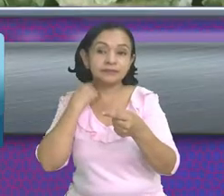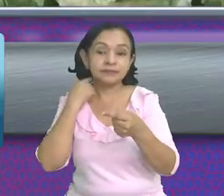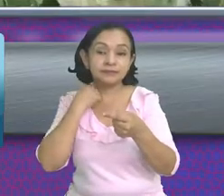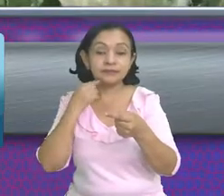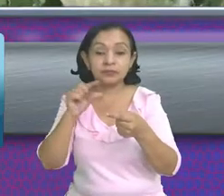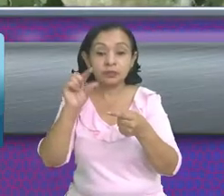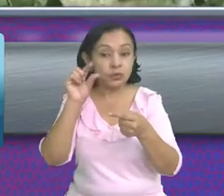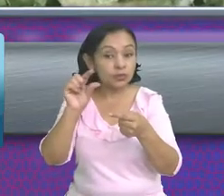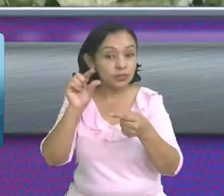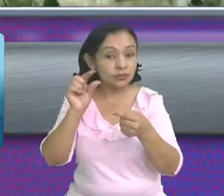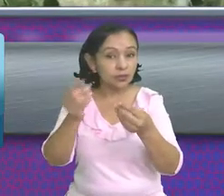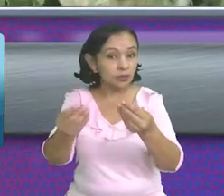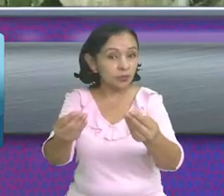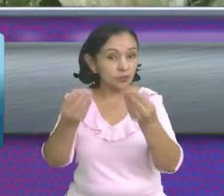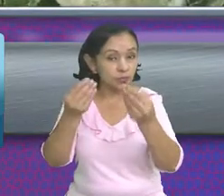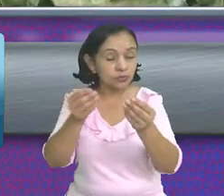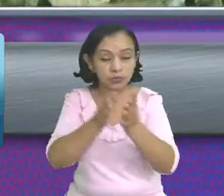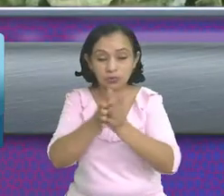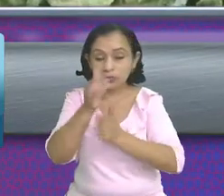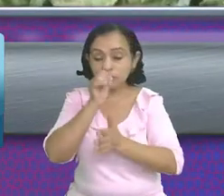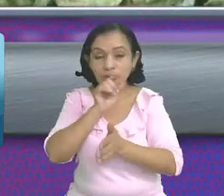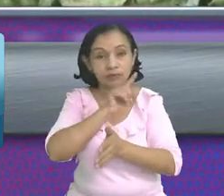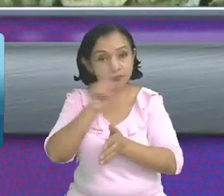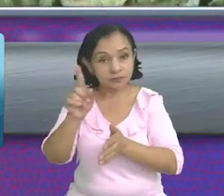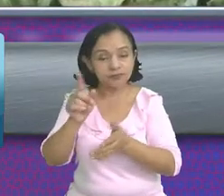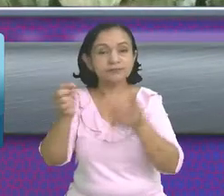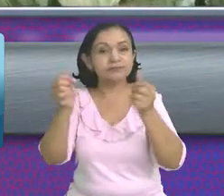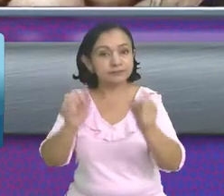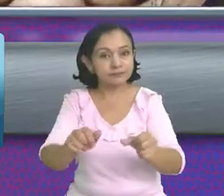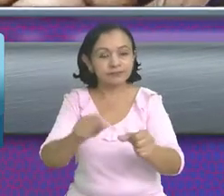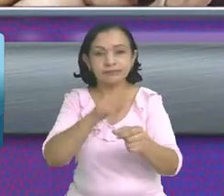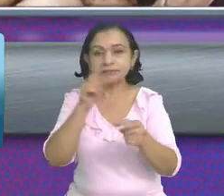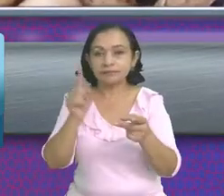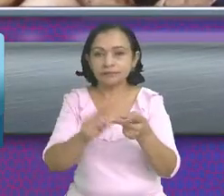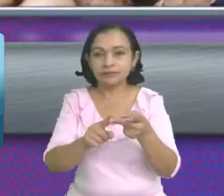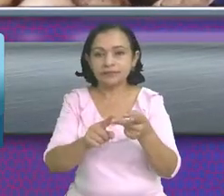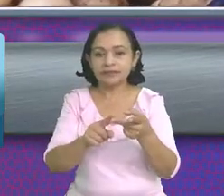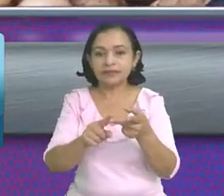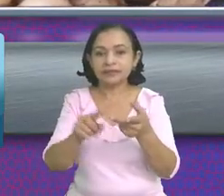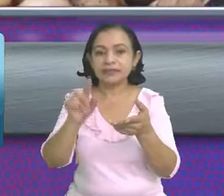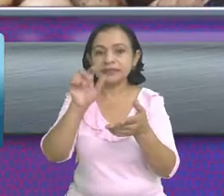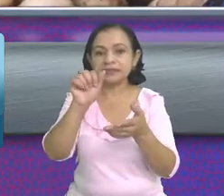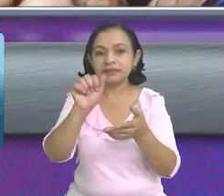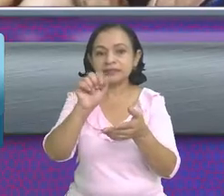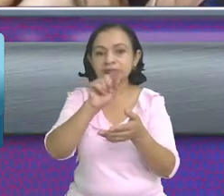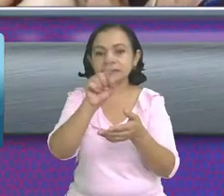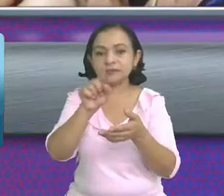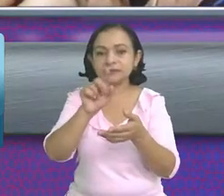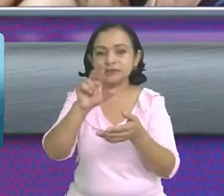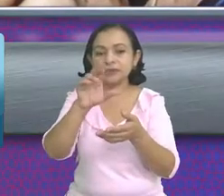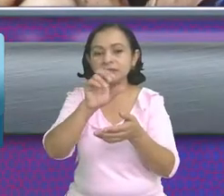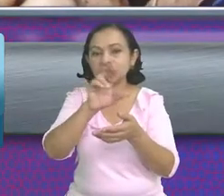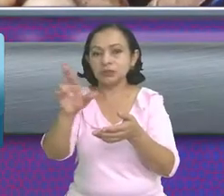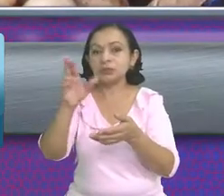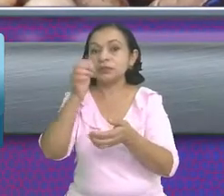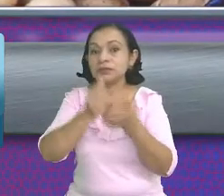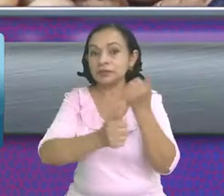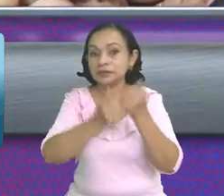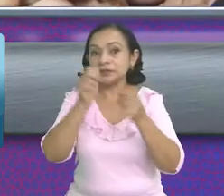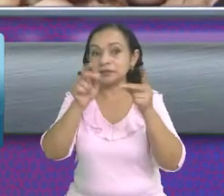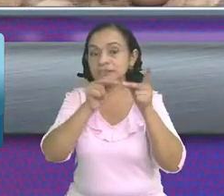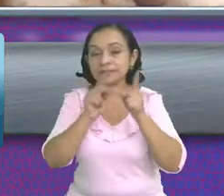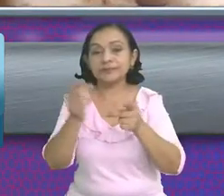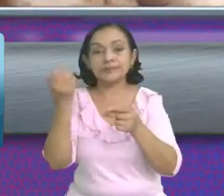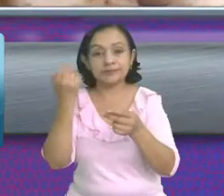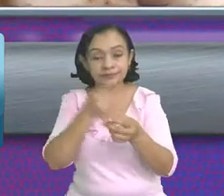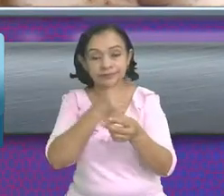porción pequeña de ese fruto, ¿de acuerdo? Ya si le echa azúcar, entonces vamos a tener problemas con el paciente diabético, y así